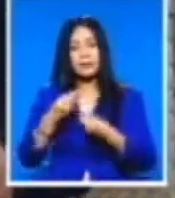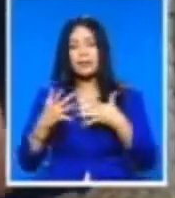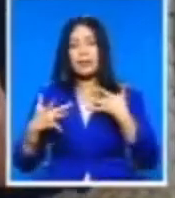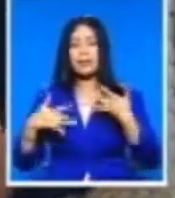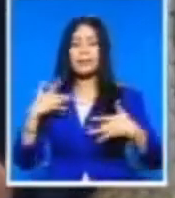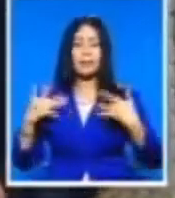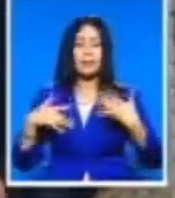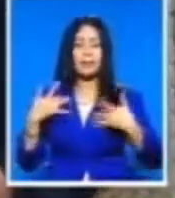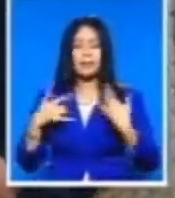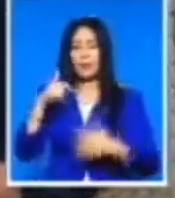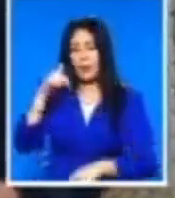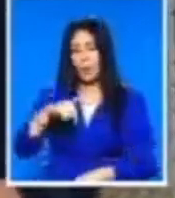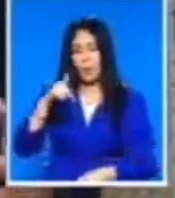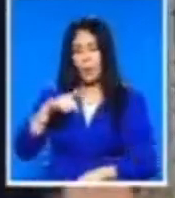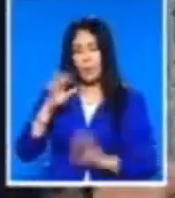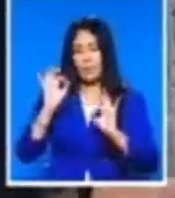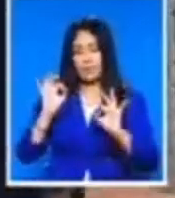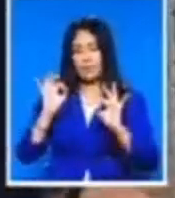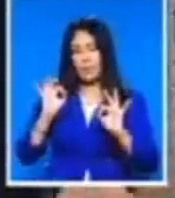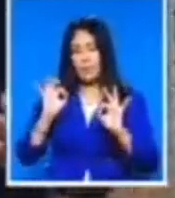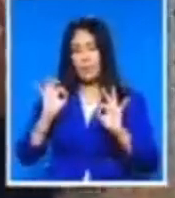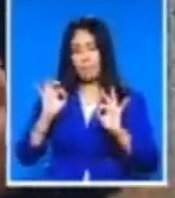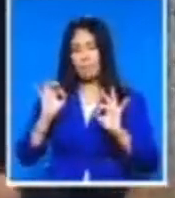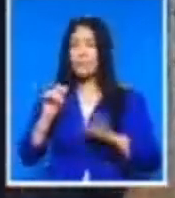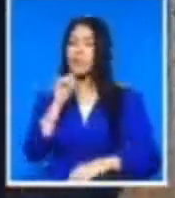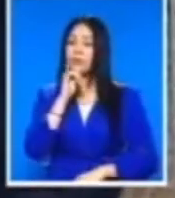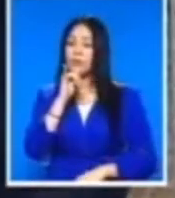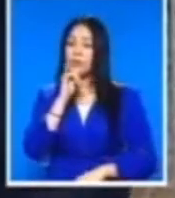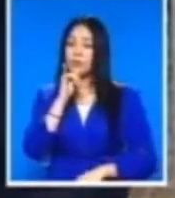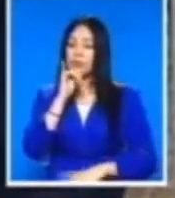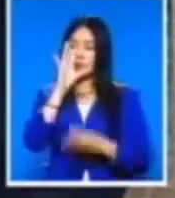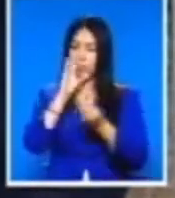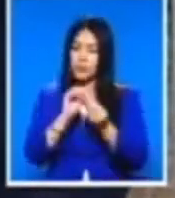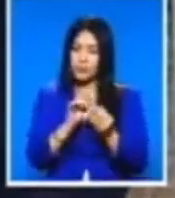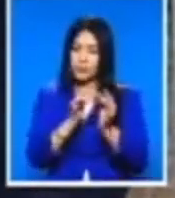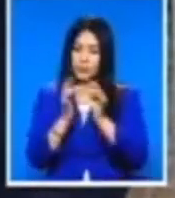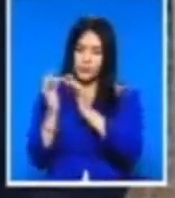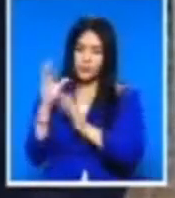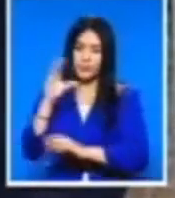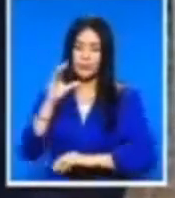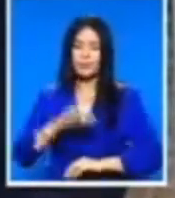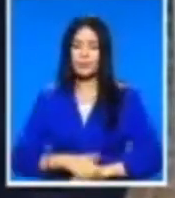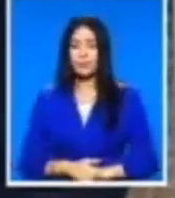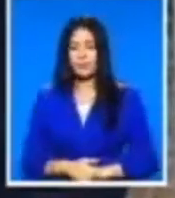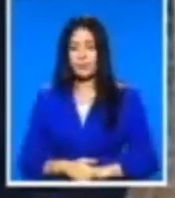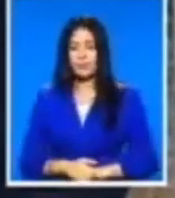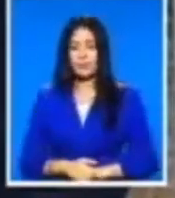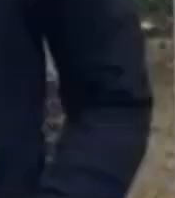actividades en el día de hoy. Con esta información, regresamos con ustedes a Caracas.